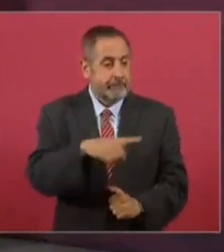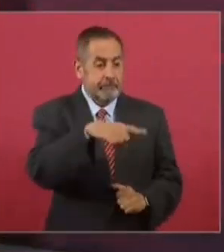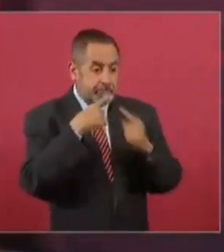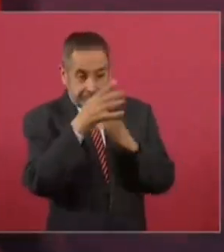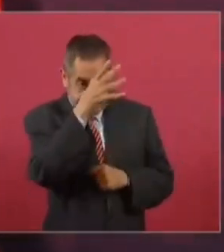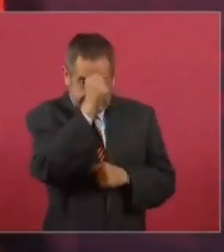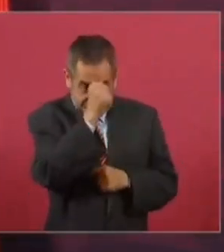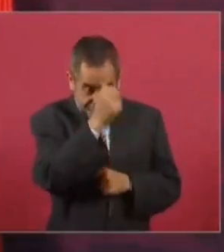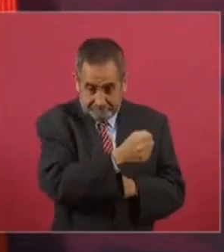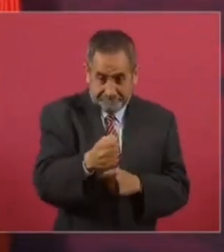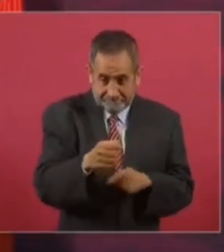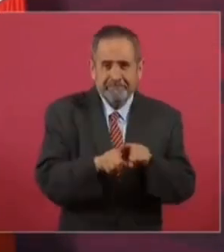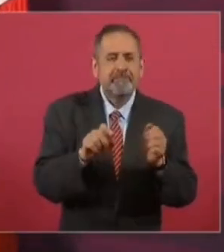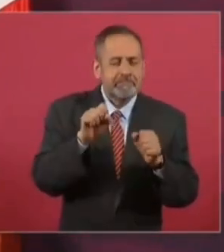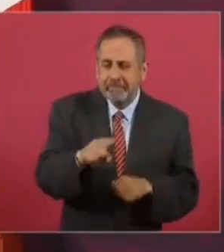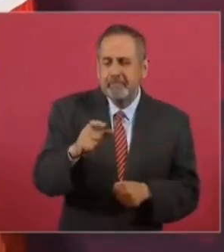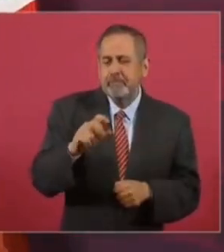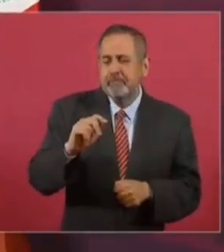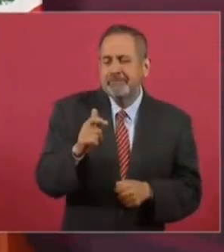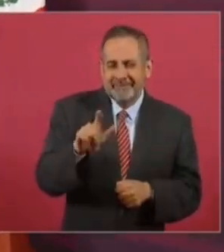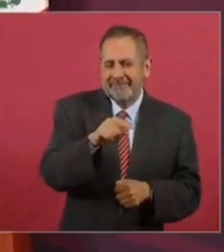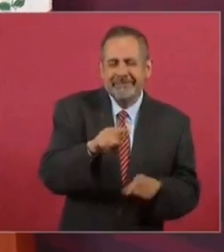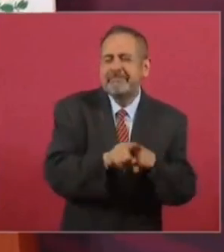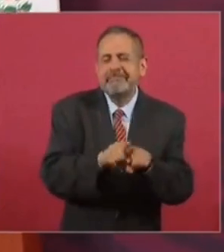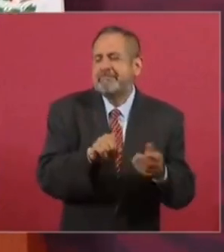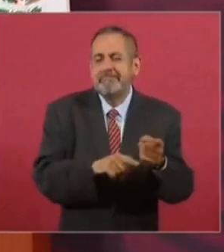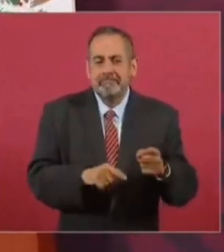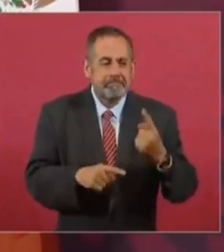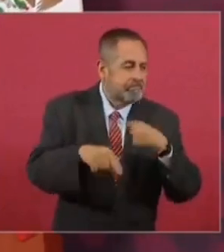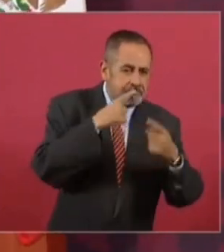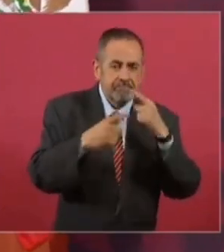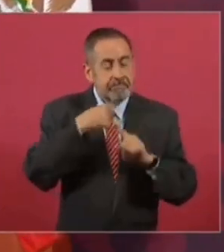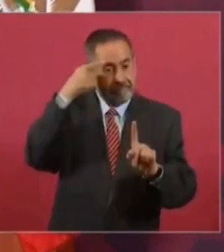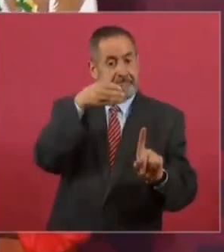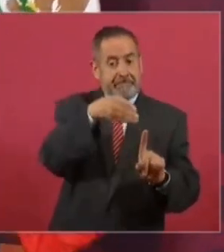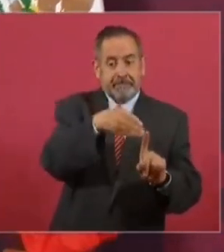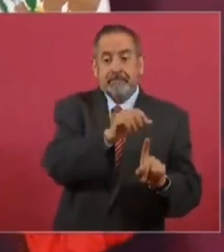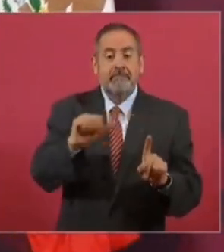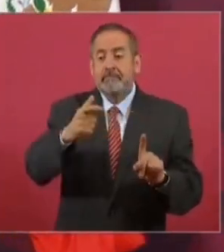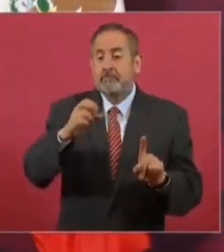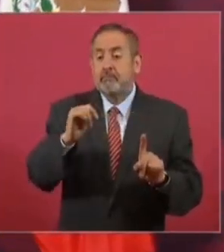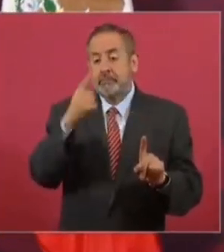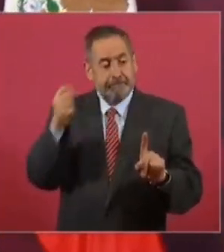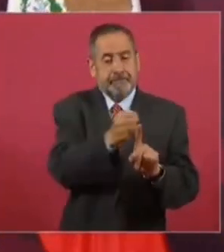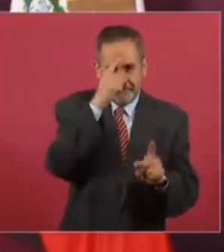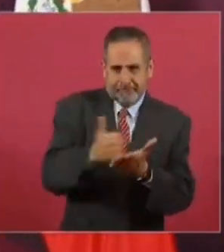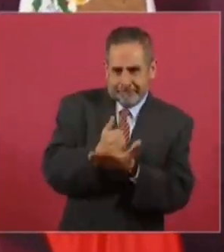acuerdo con lo de Xóchitl, como originalmente estaban pensando en Xóchitl para la ciudad,